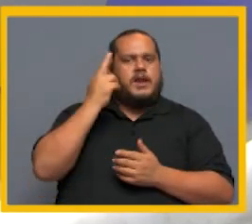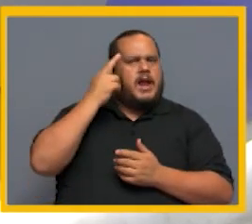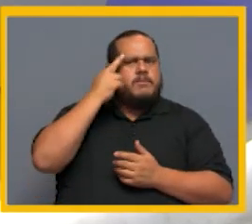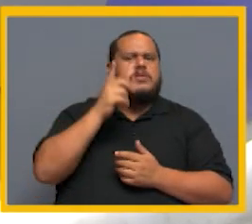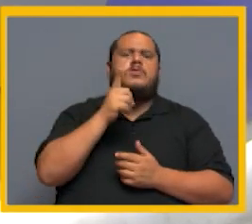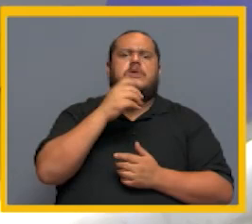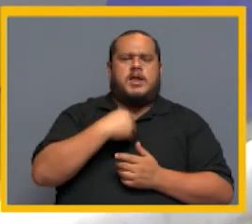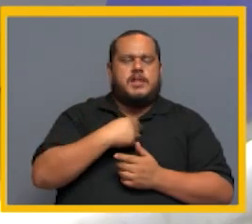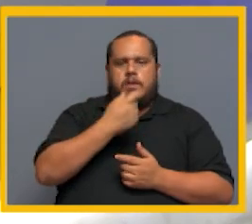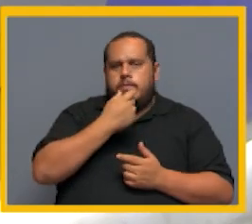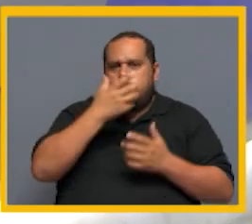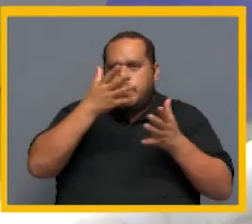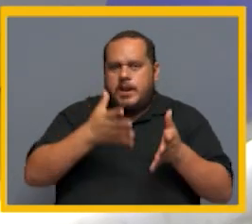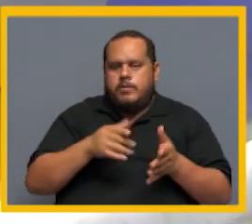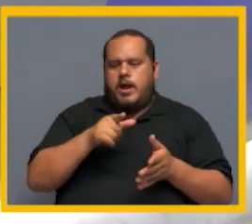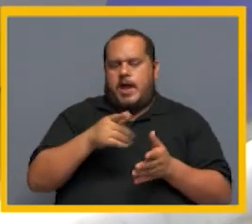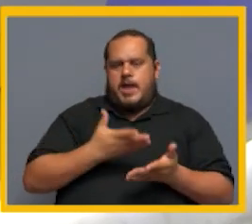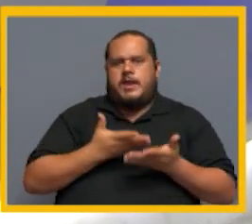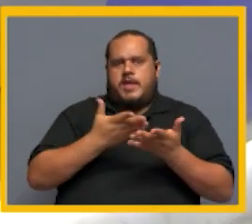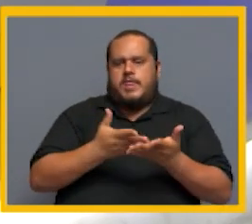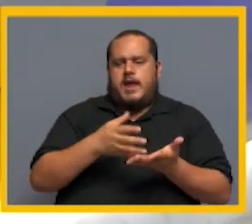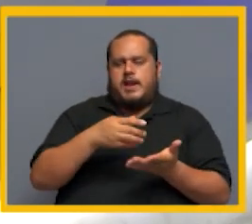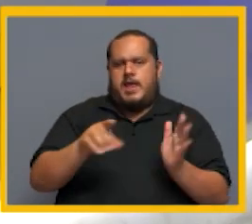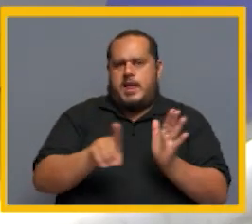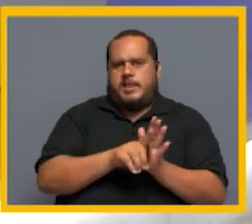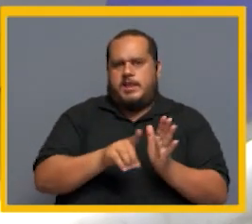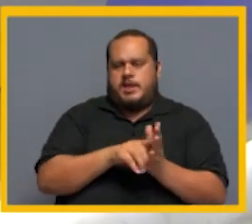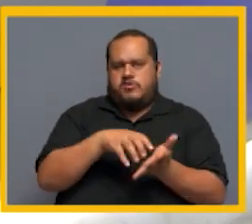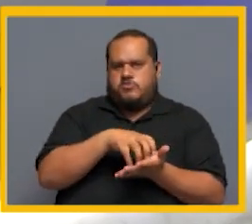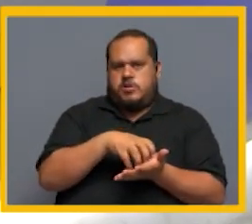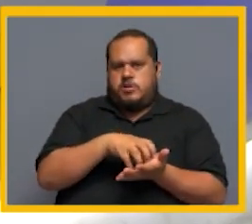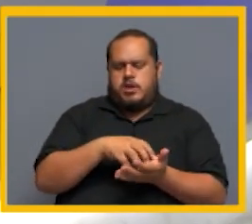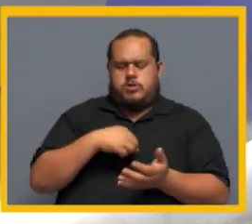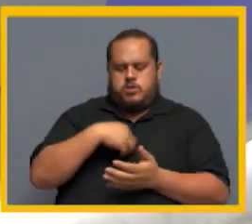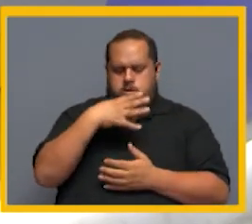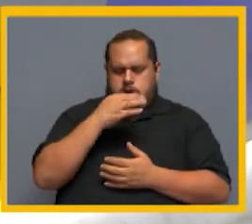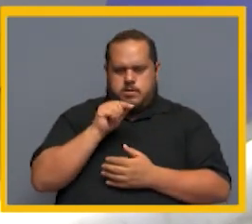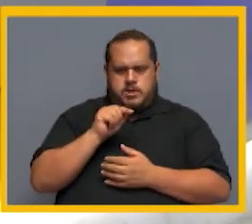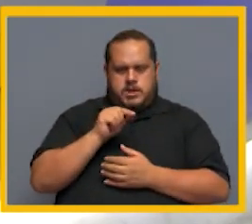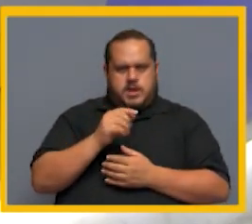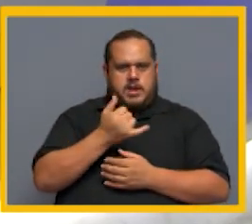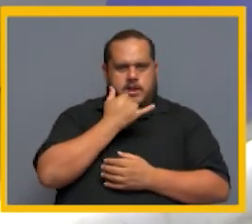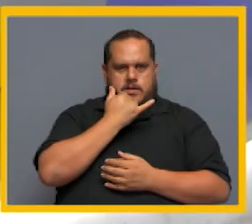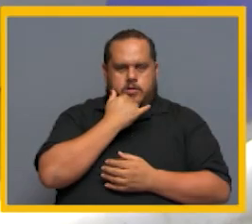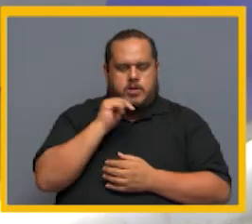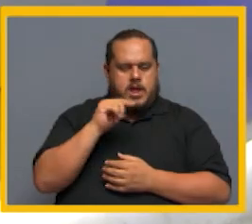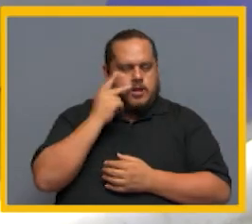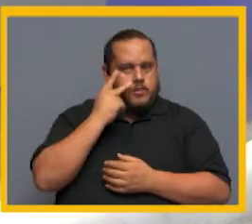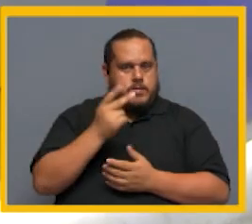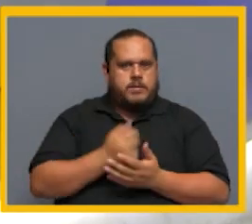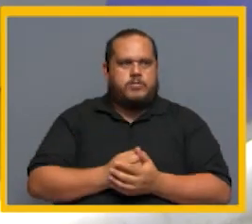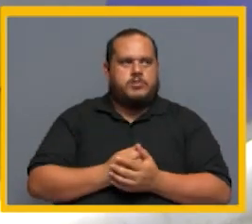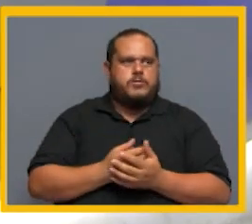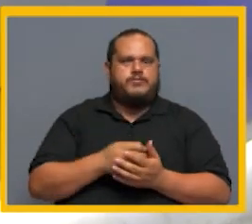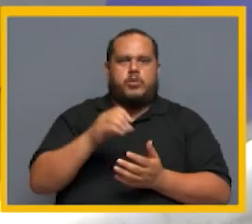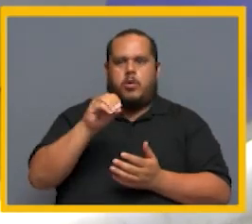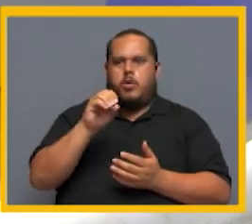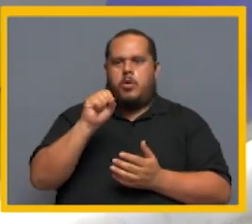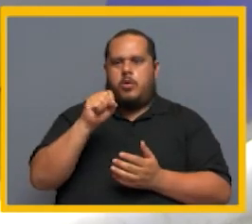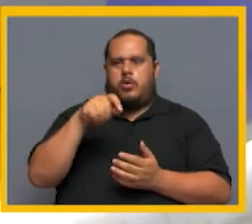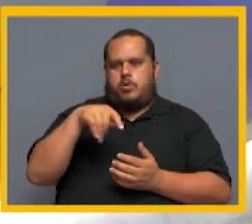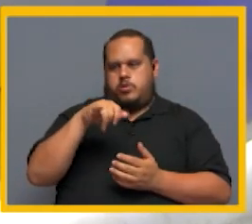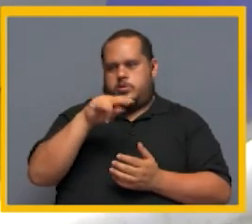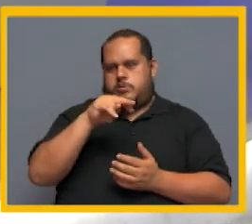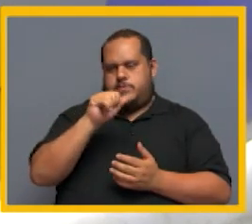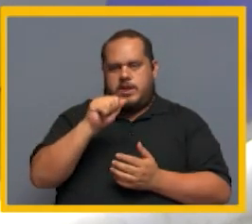porque creo que ahí hay que darle el derecho a la duda. Sí, sí. Y creo que acá el error, y ahí lo veíamos, Ospina se quejaba de una